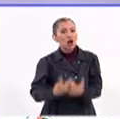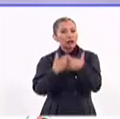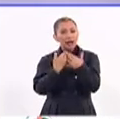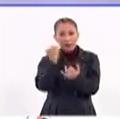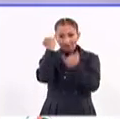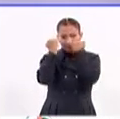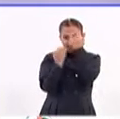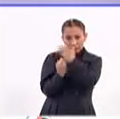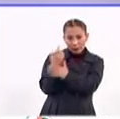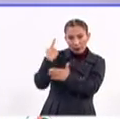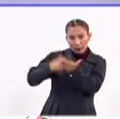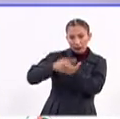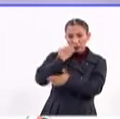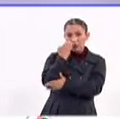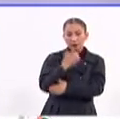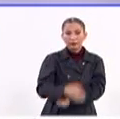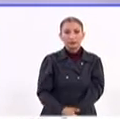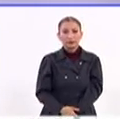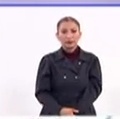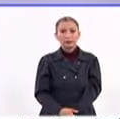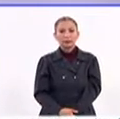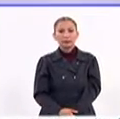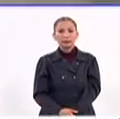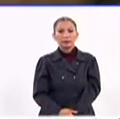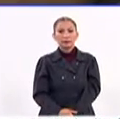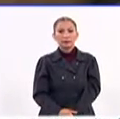e innovación en las escuelas.